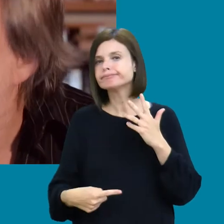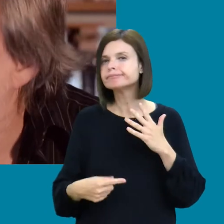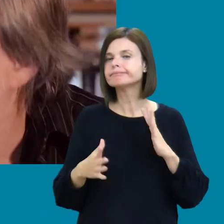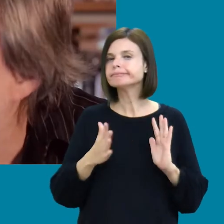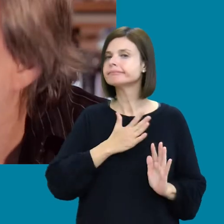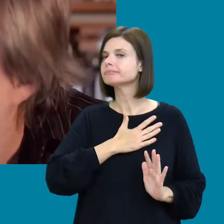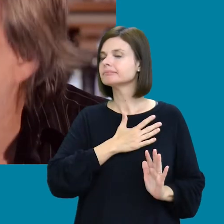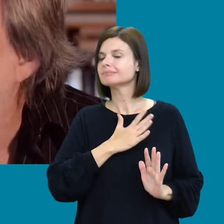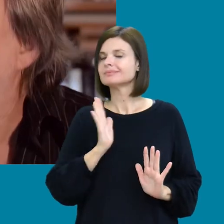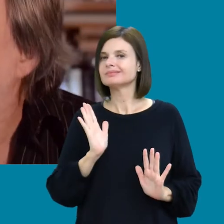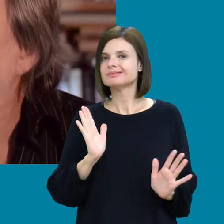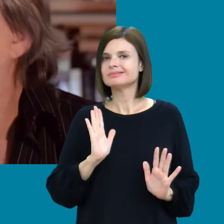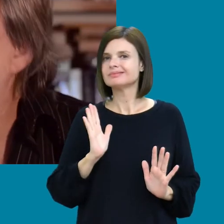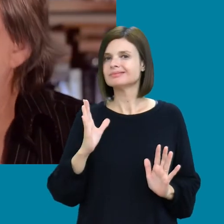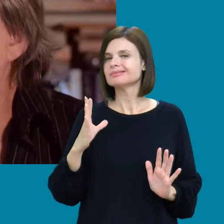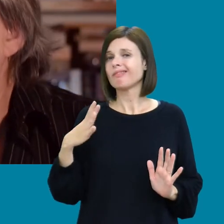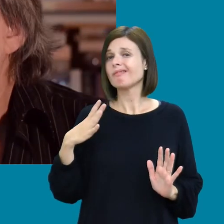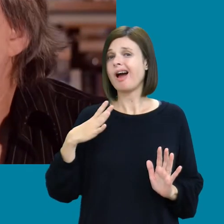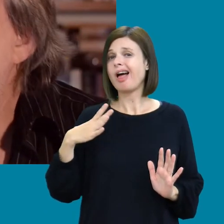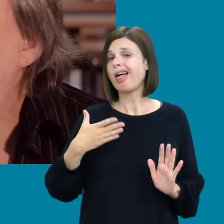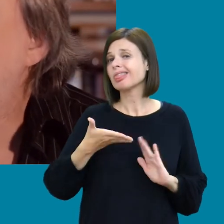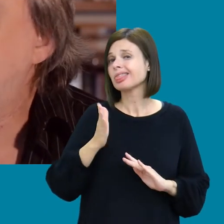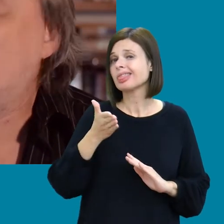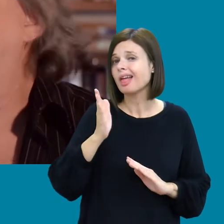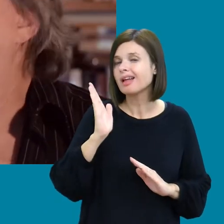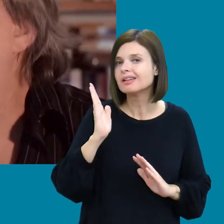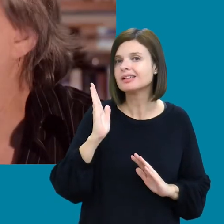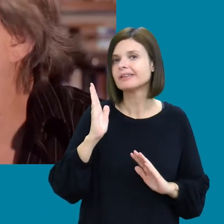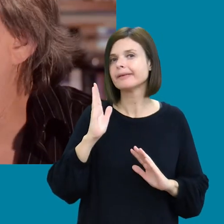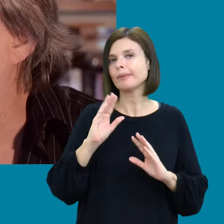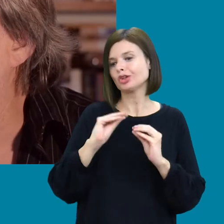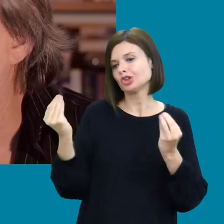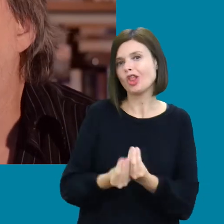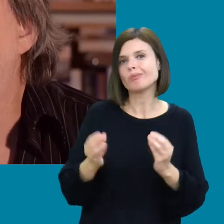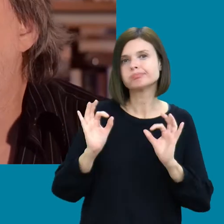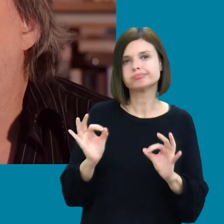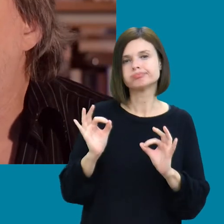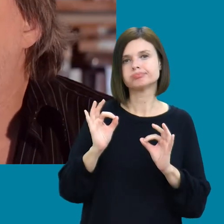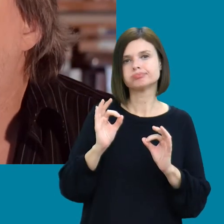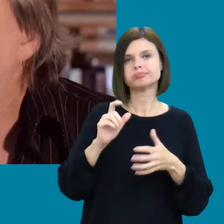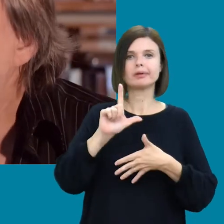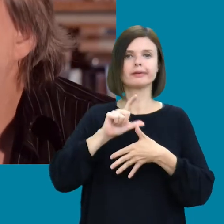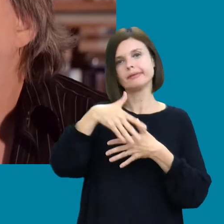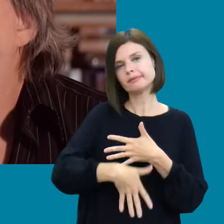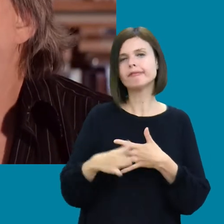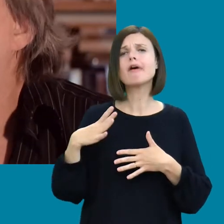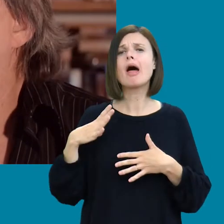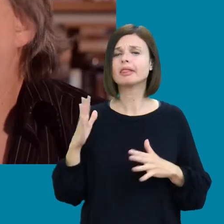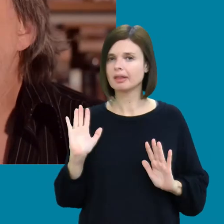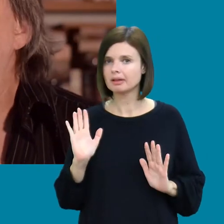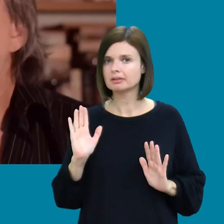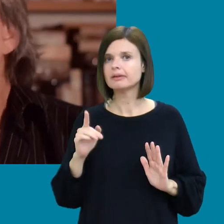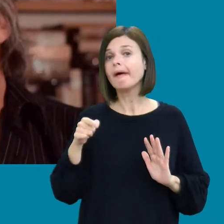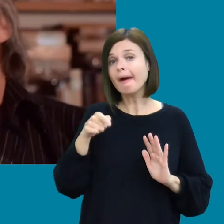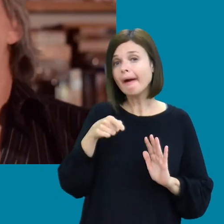desgraciadamente no están vigentes en la totalidad del territorio latinoamericano. O sea que ahí hay un